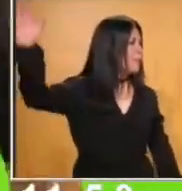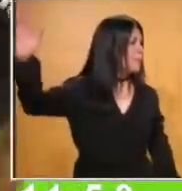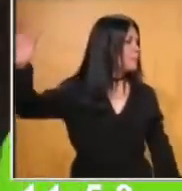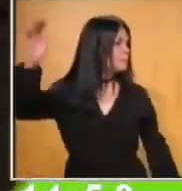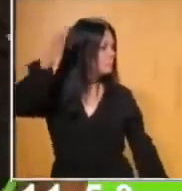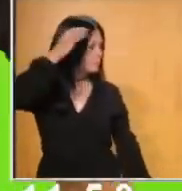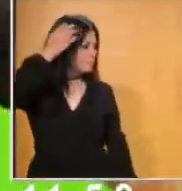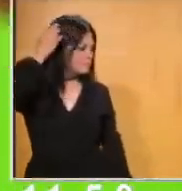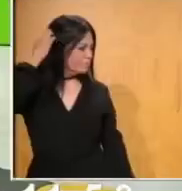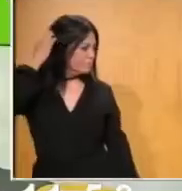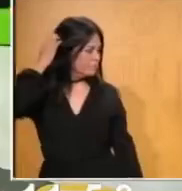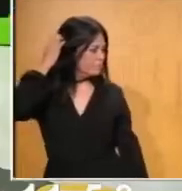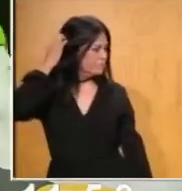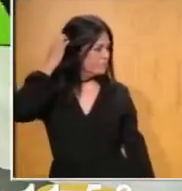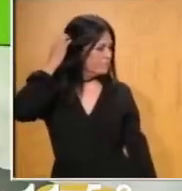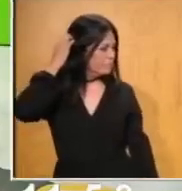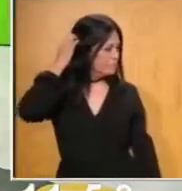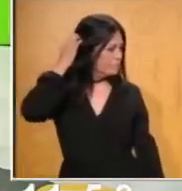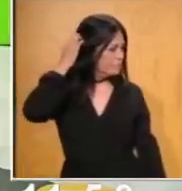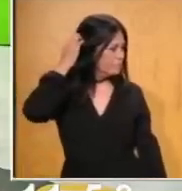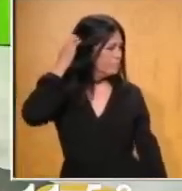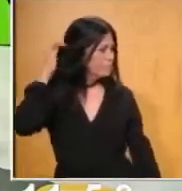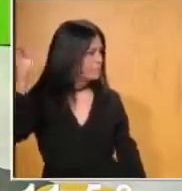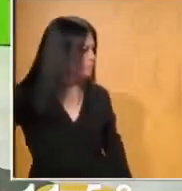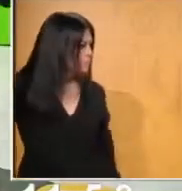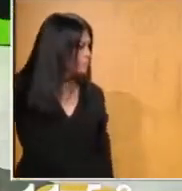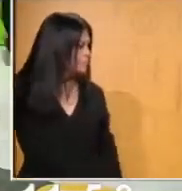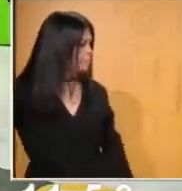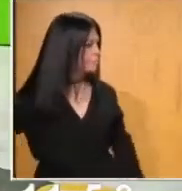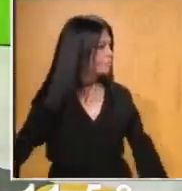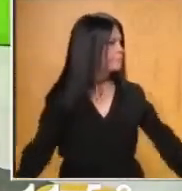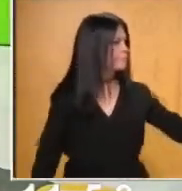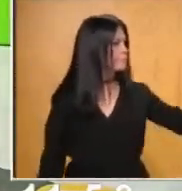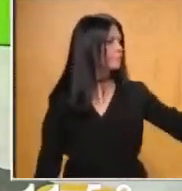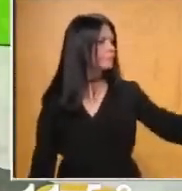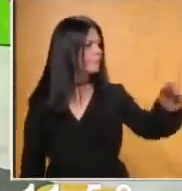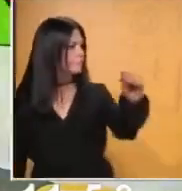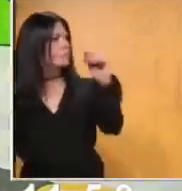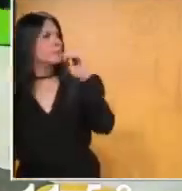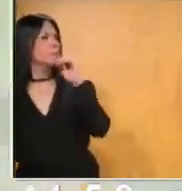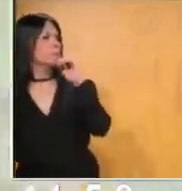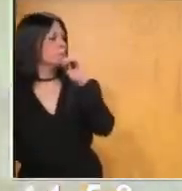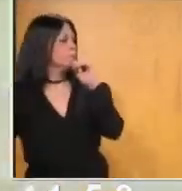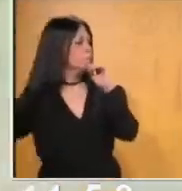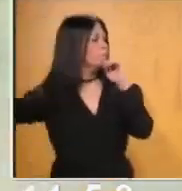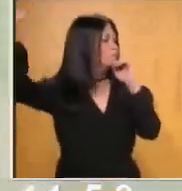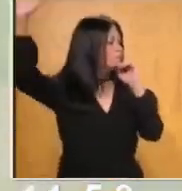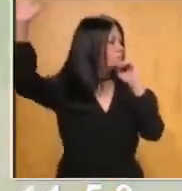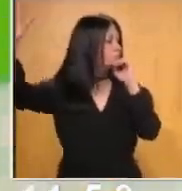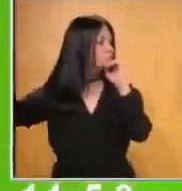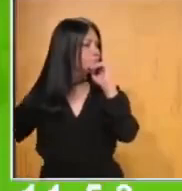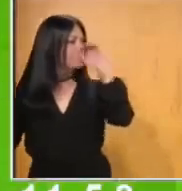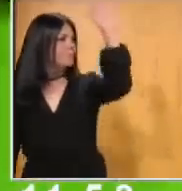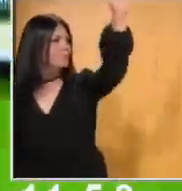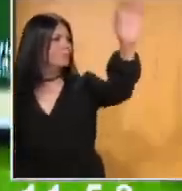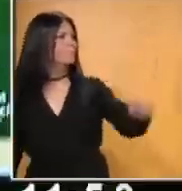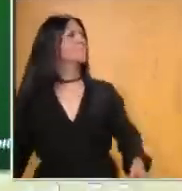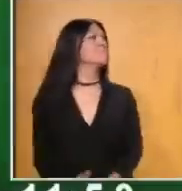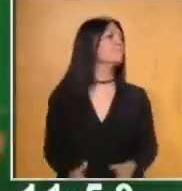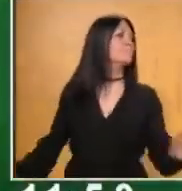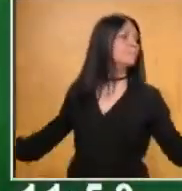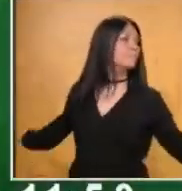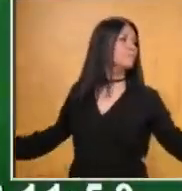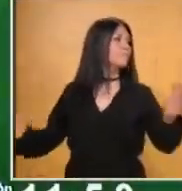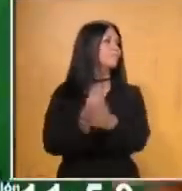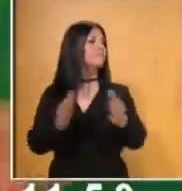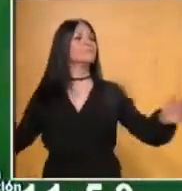Coordinación. Ritmo. Actitud. Venga. Eso es. Vamos a dar una patadita, maestra, al